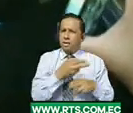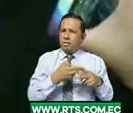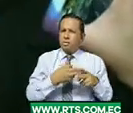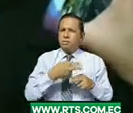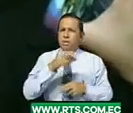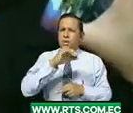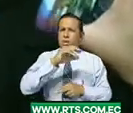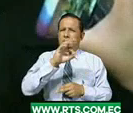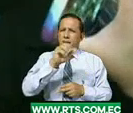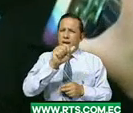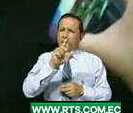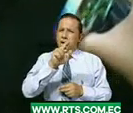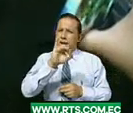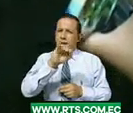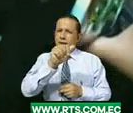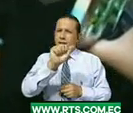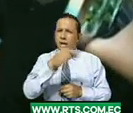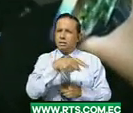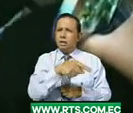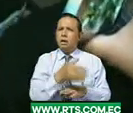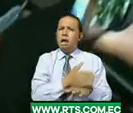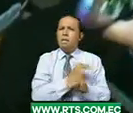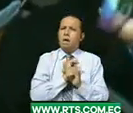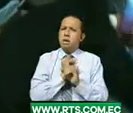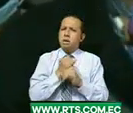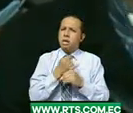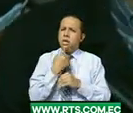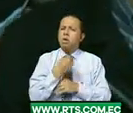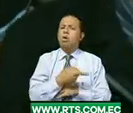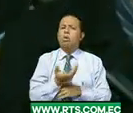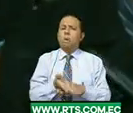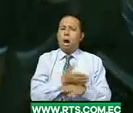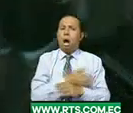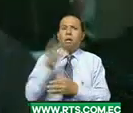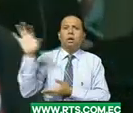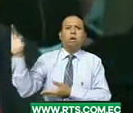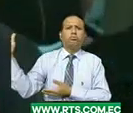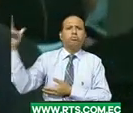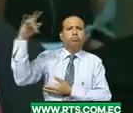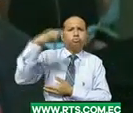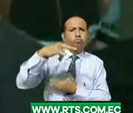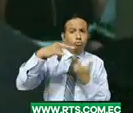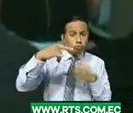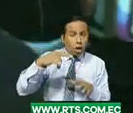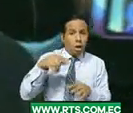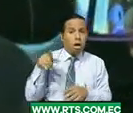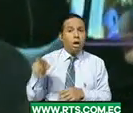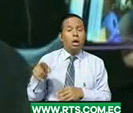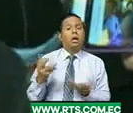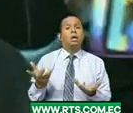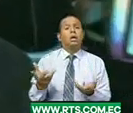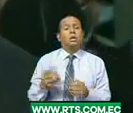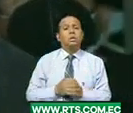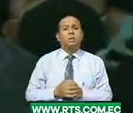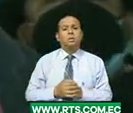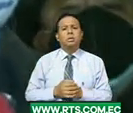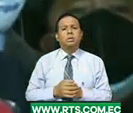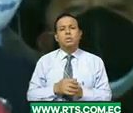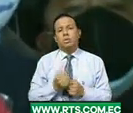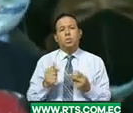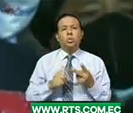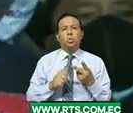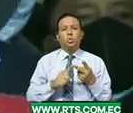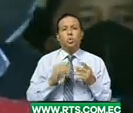ingeniero que acaba de regresar de un doctorado. El ingeniero Álvaro